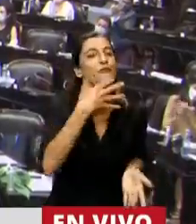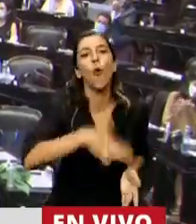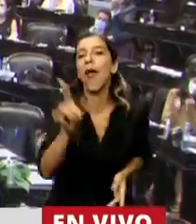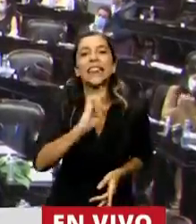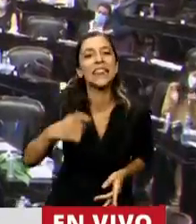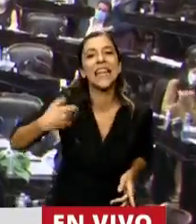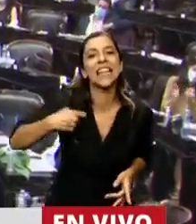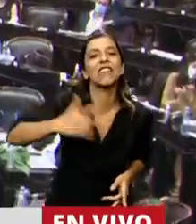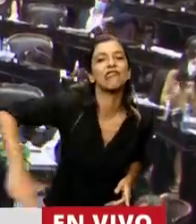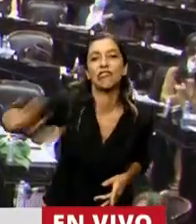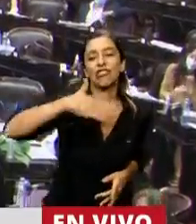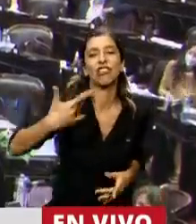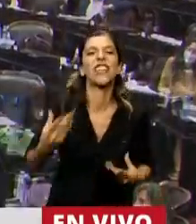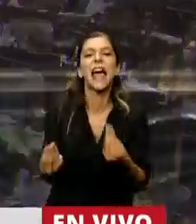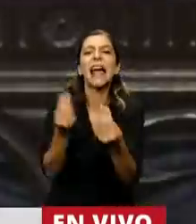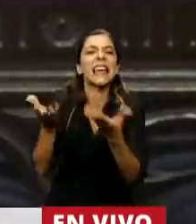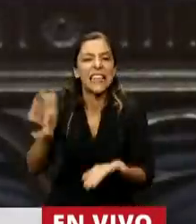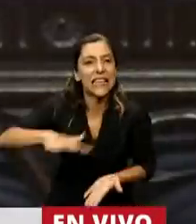lo que le pasa a la gente